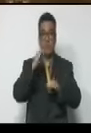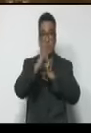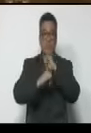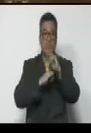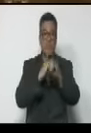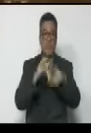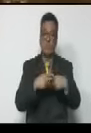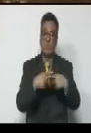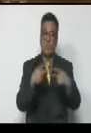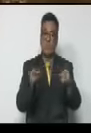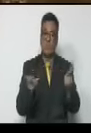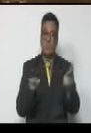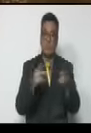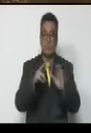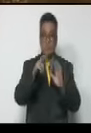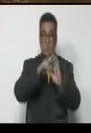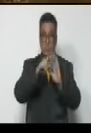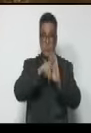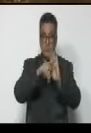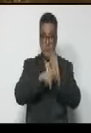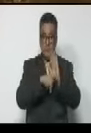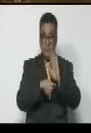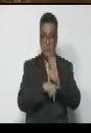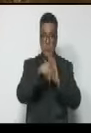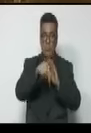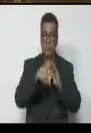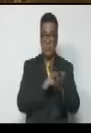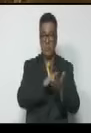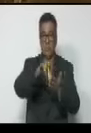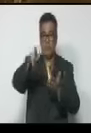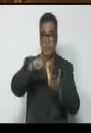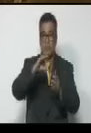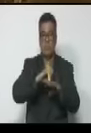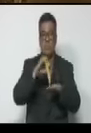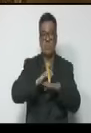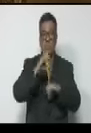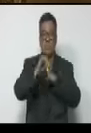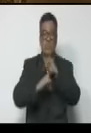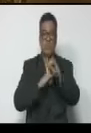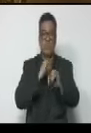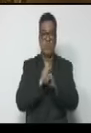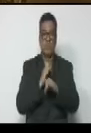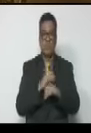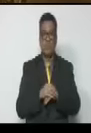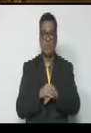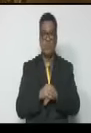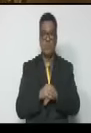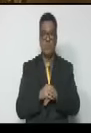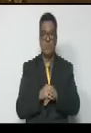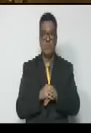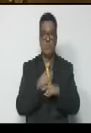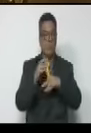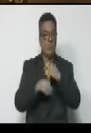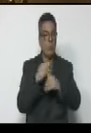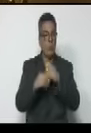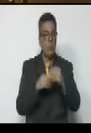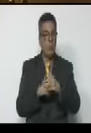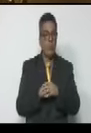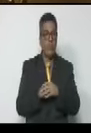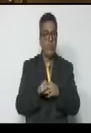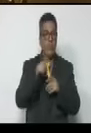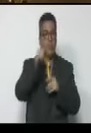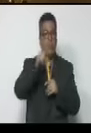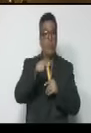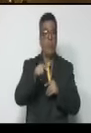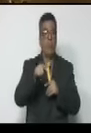internacional público y las normas de la aeronáutica civil internacional, catalogándose